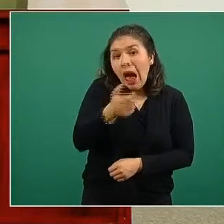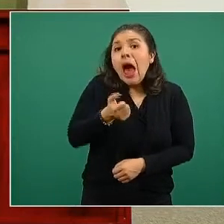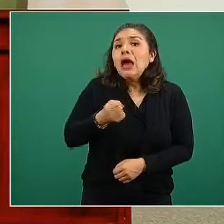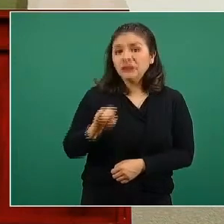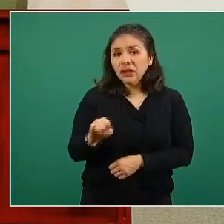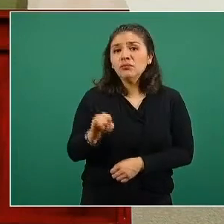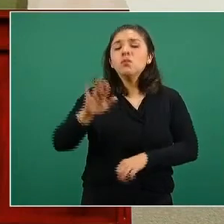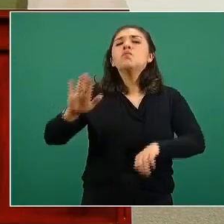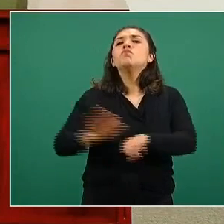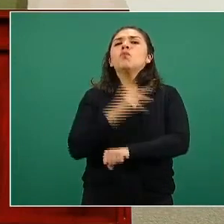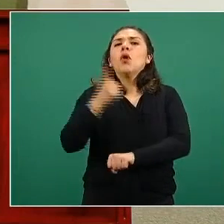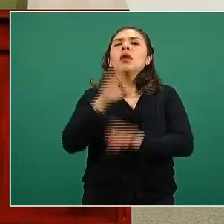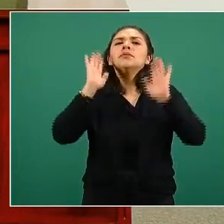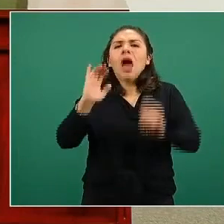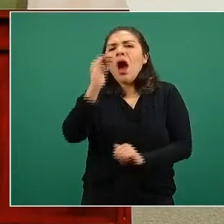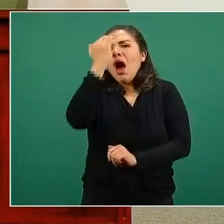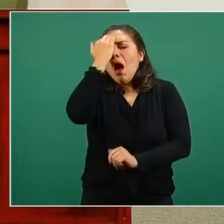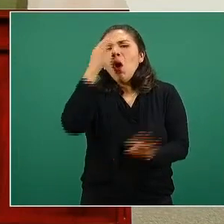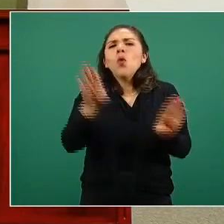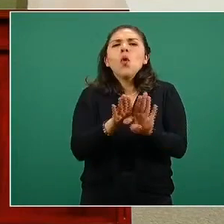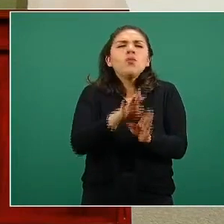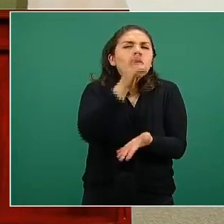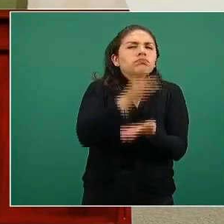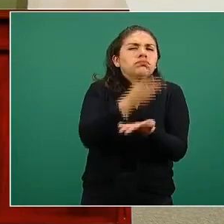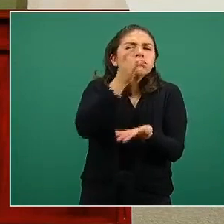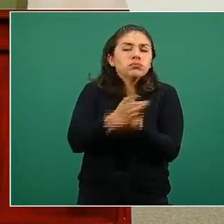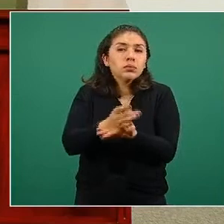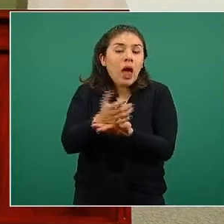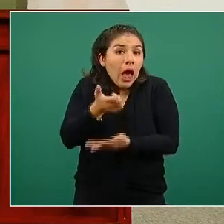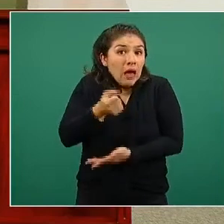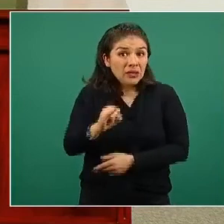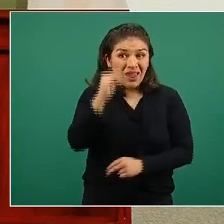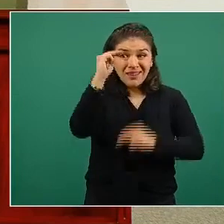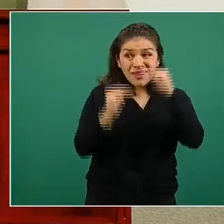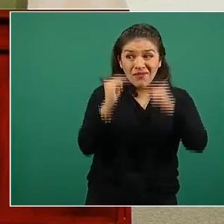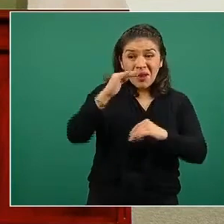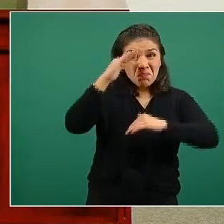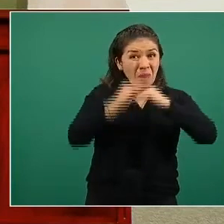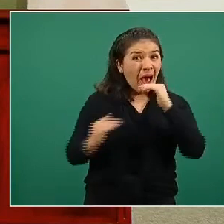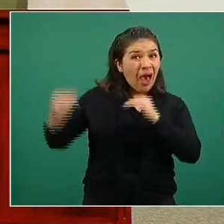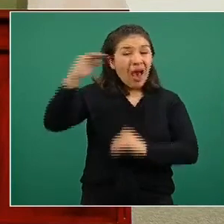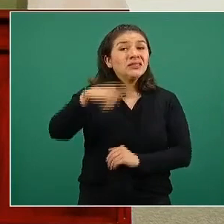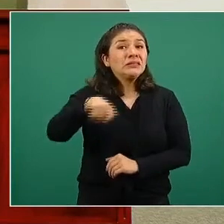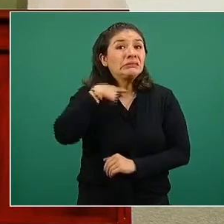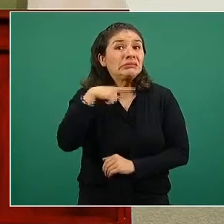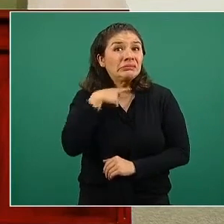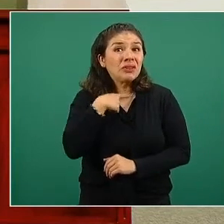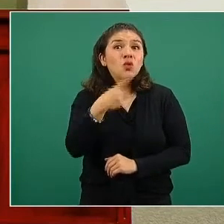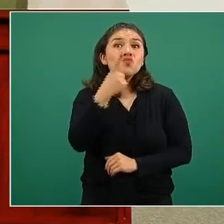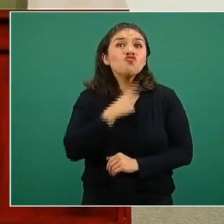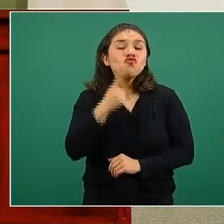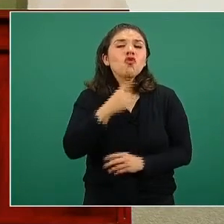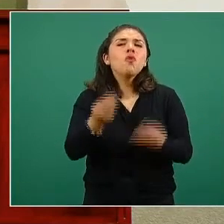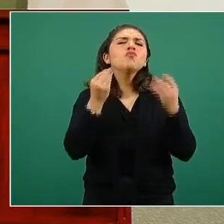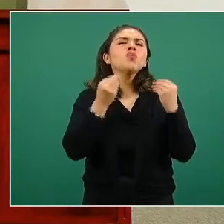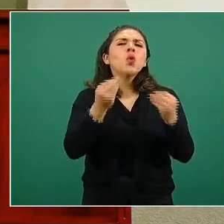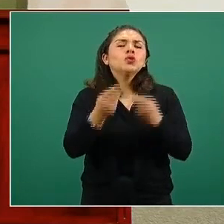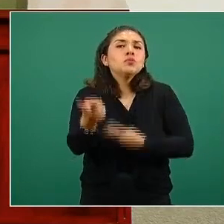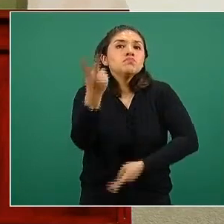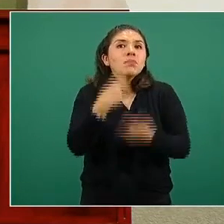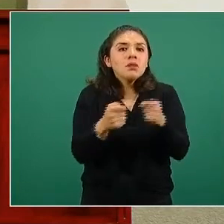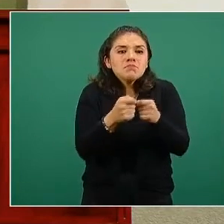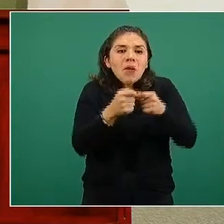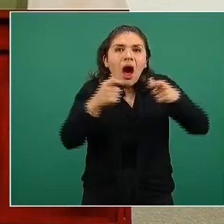precisamente porque se basa en el hecho de que en un nivel de riesgo máximo tenemos una alta